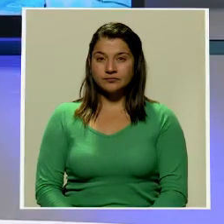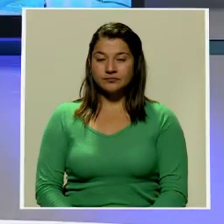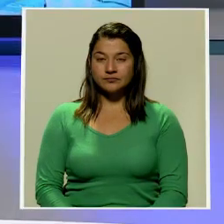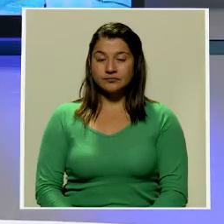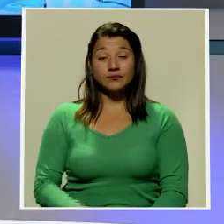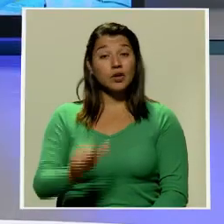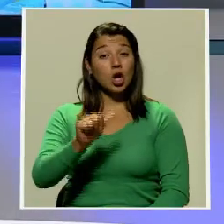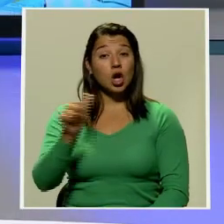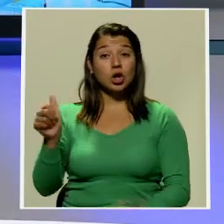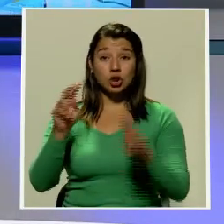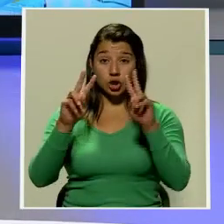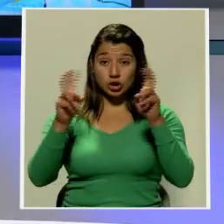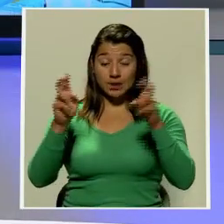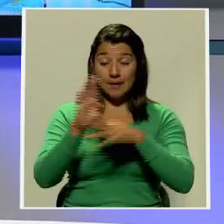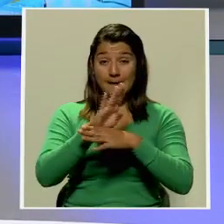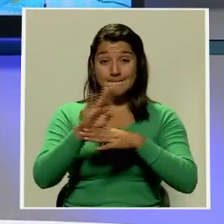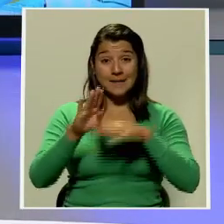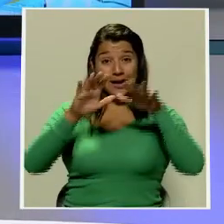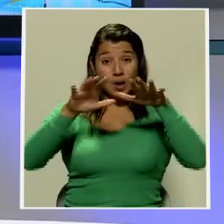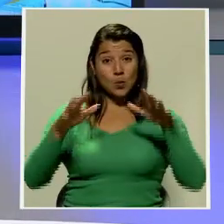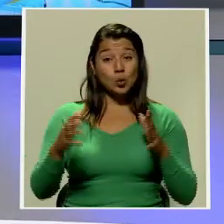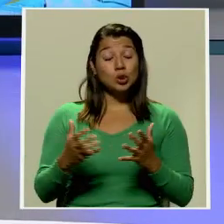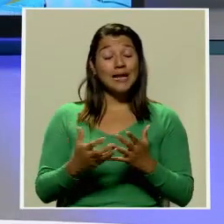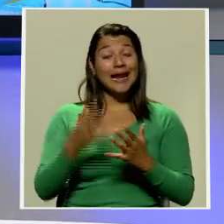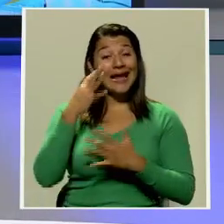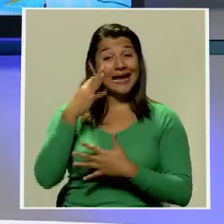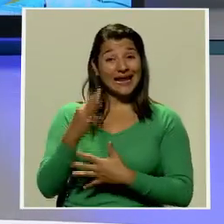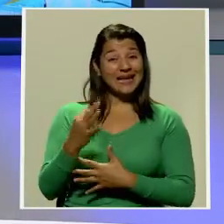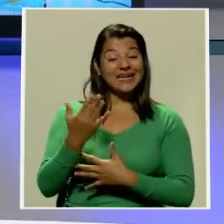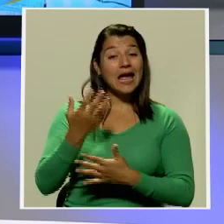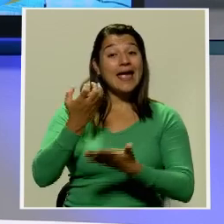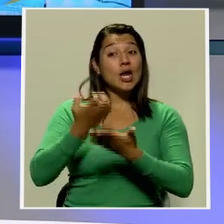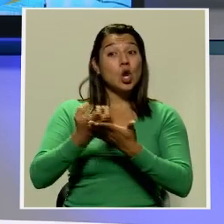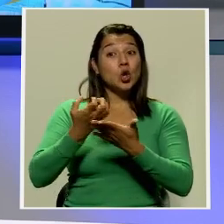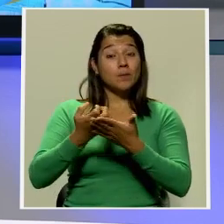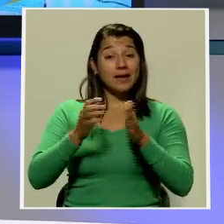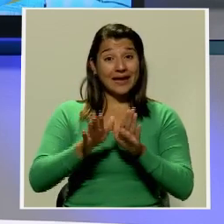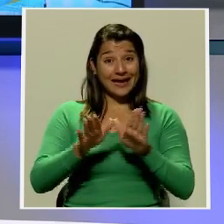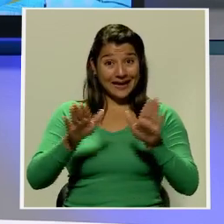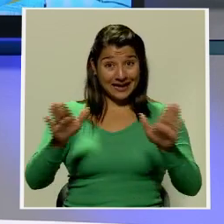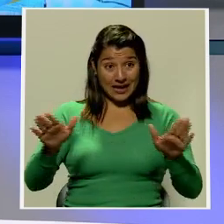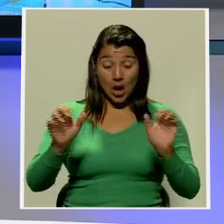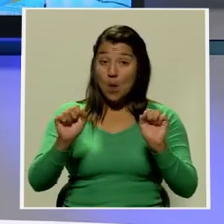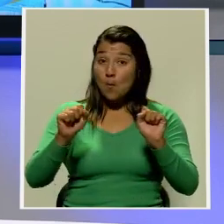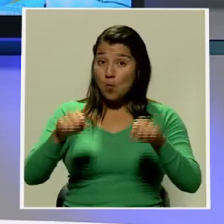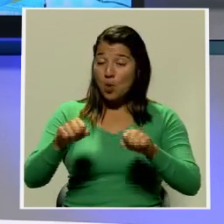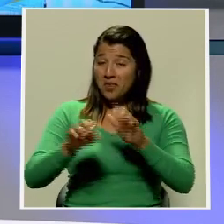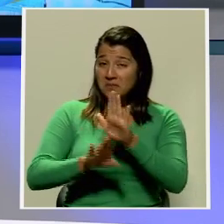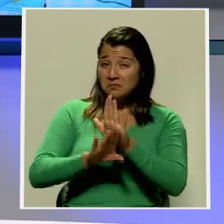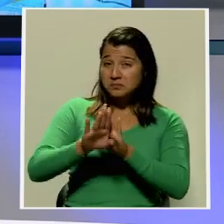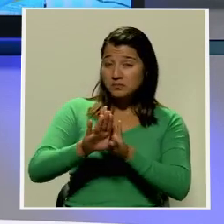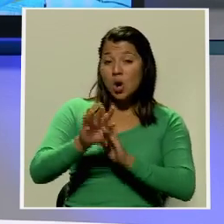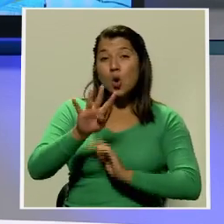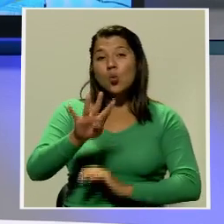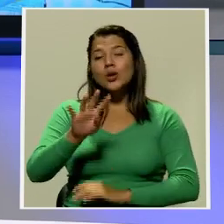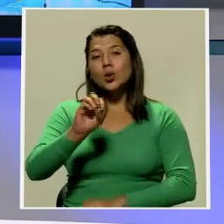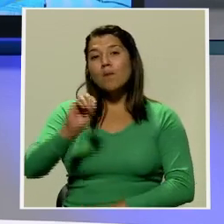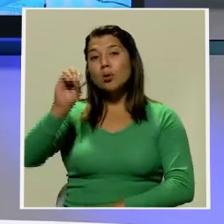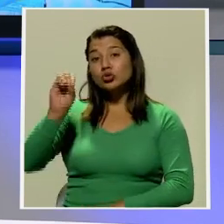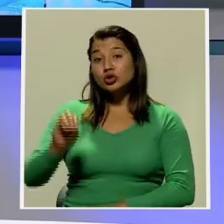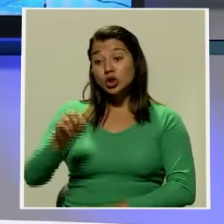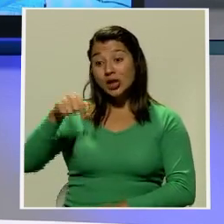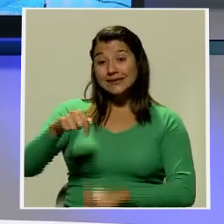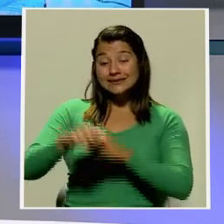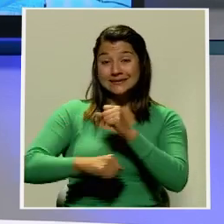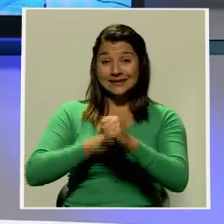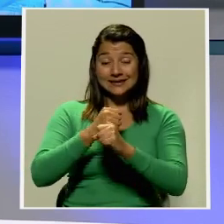En otros temas, el Banco Mundial prevé que la economía a nivel general podría crecer un 4% en el